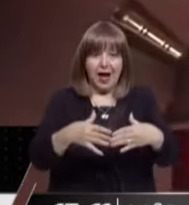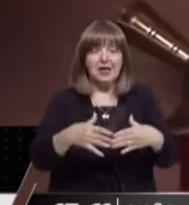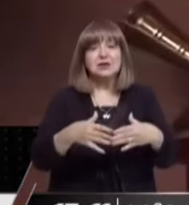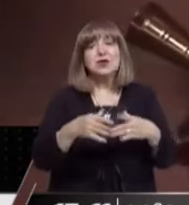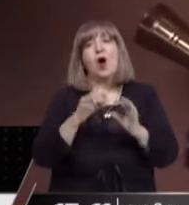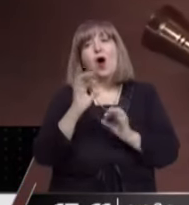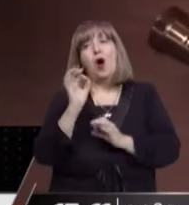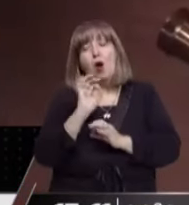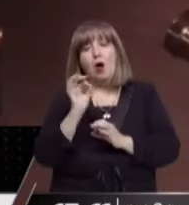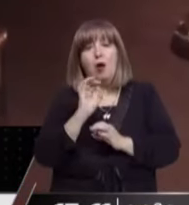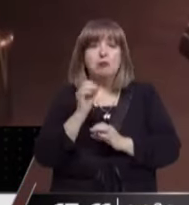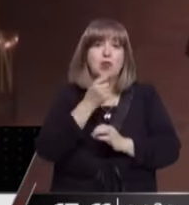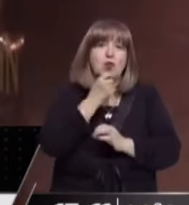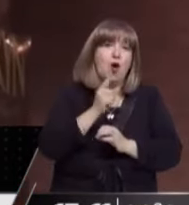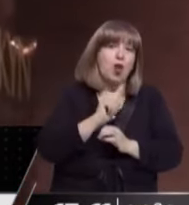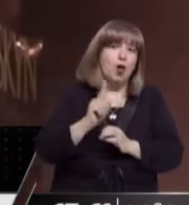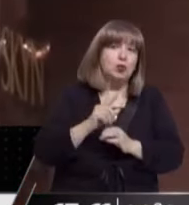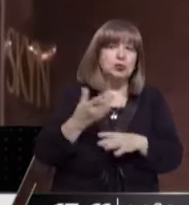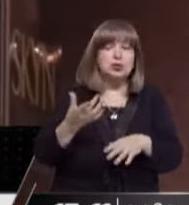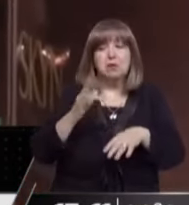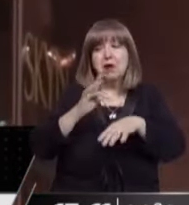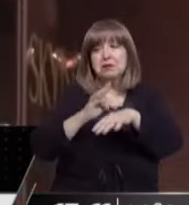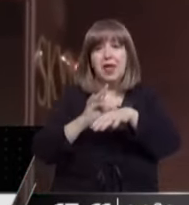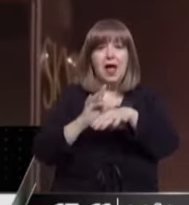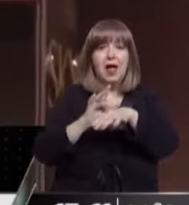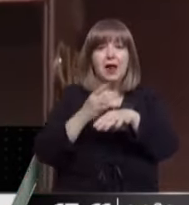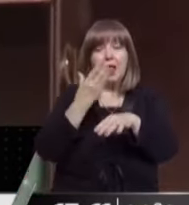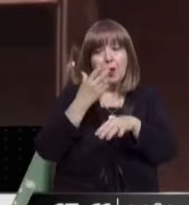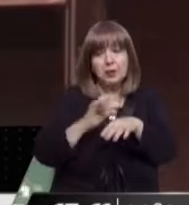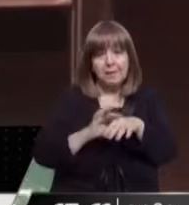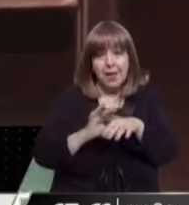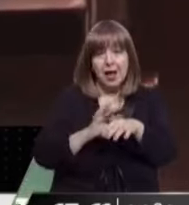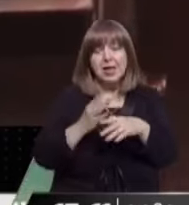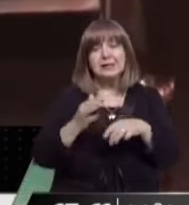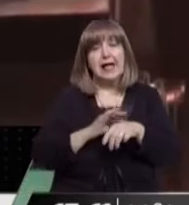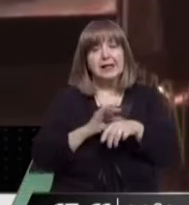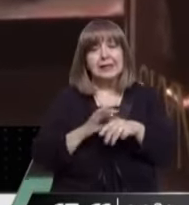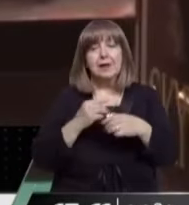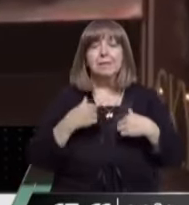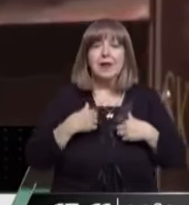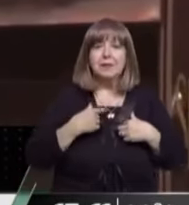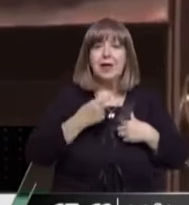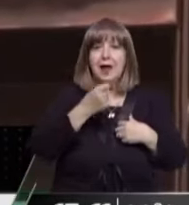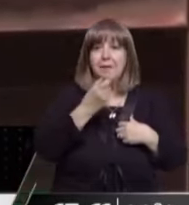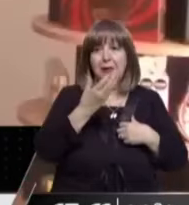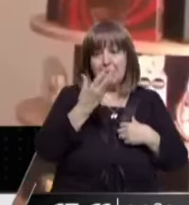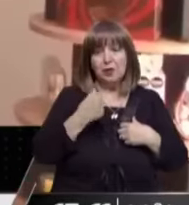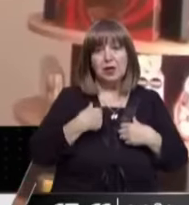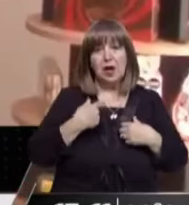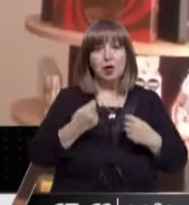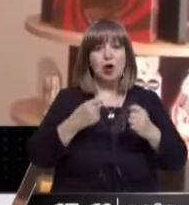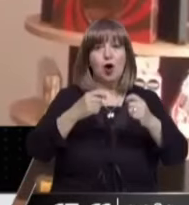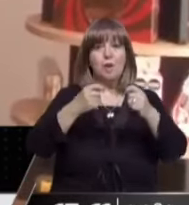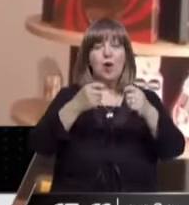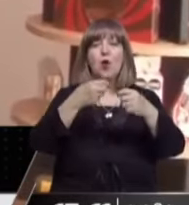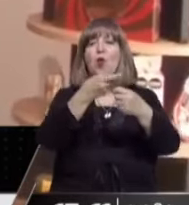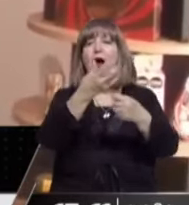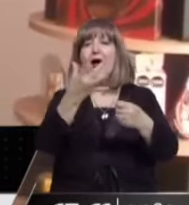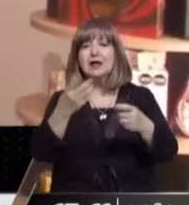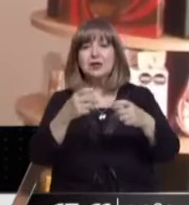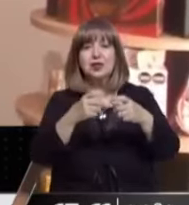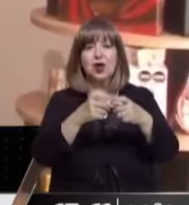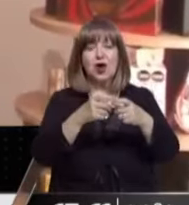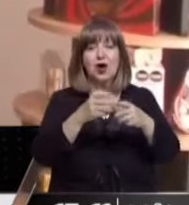como no quiere usarlo, es comodidad de cada uno y la opinión propia también. Y deberían enseñar a cómo se usa un preservativo, los distintos tipos de preservativos,